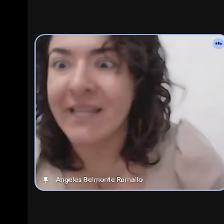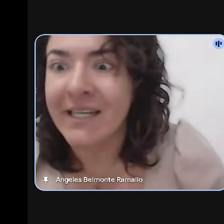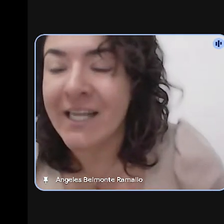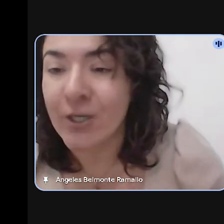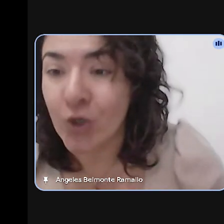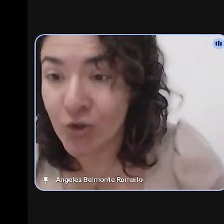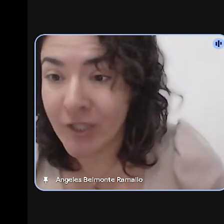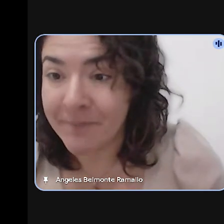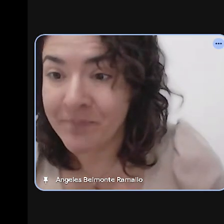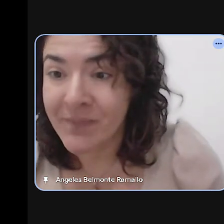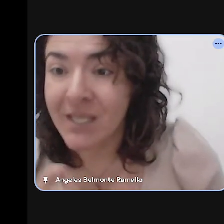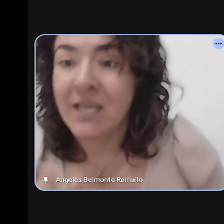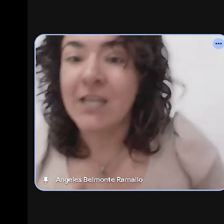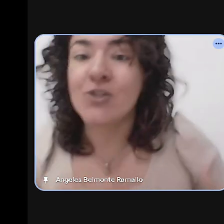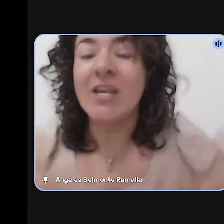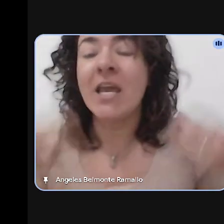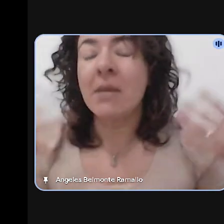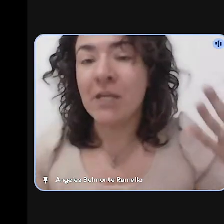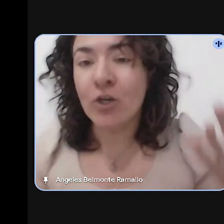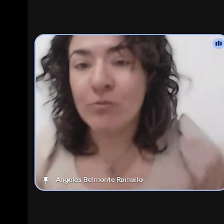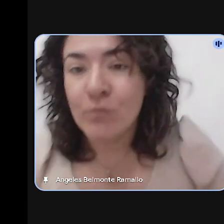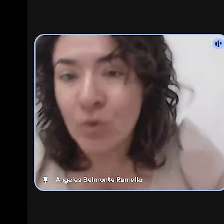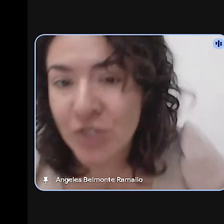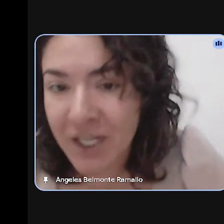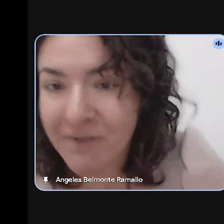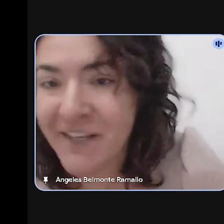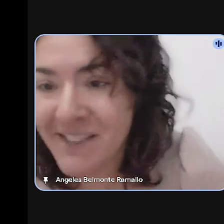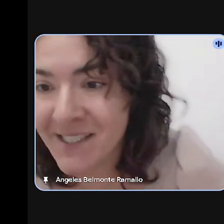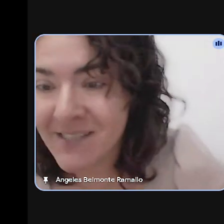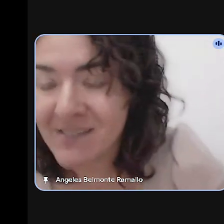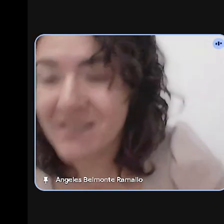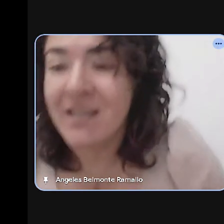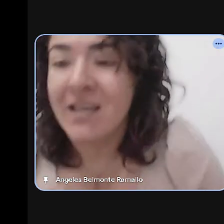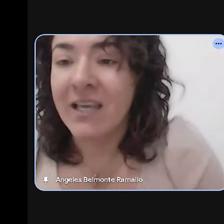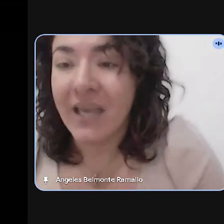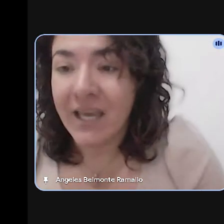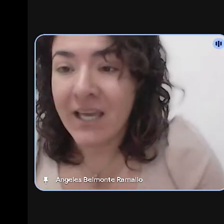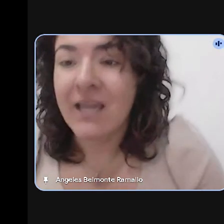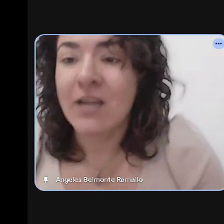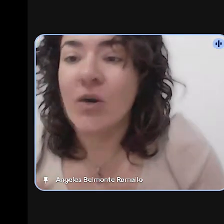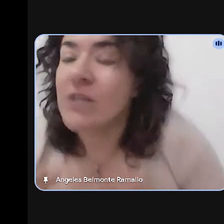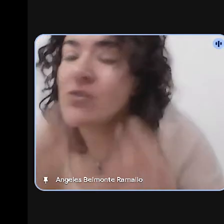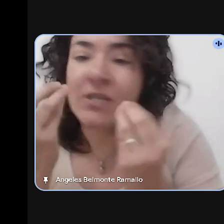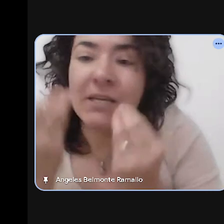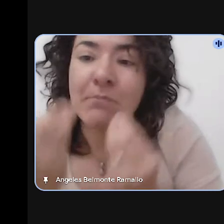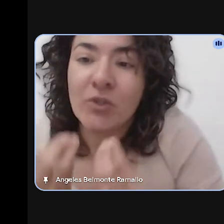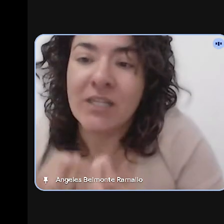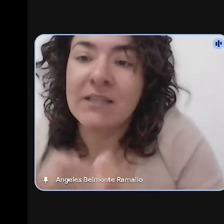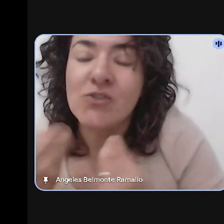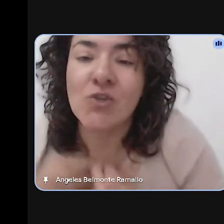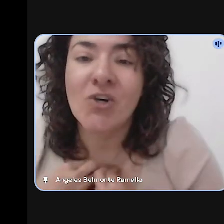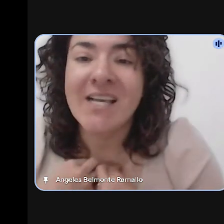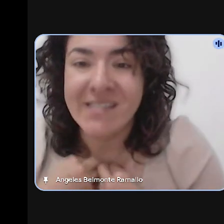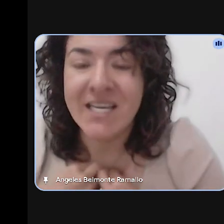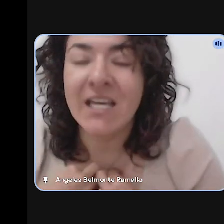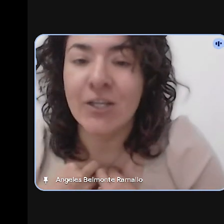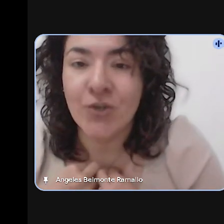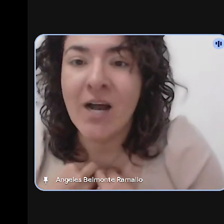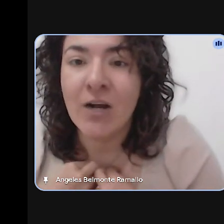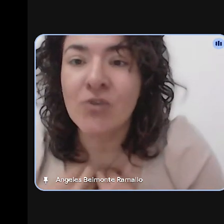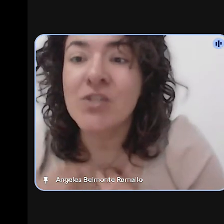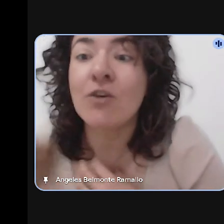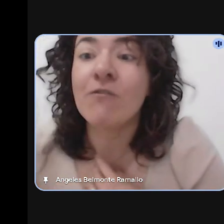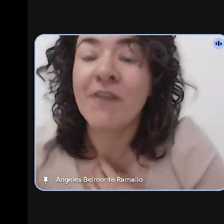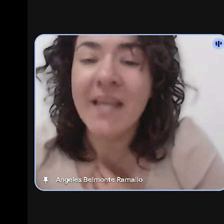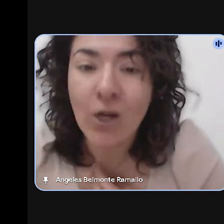compañeras que están en la ronda. Y yo les explico muchas veces que no es importante solo la seña que